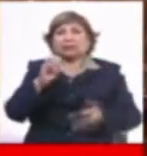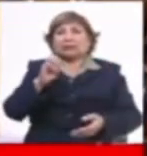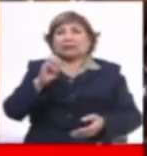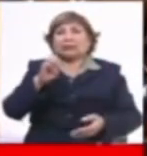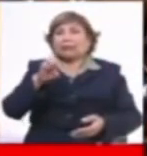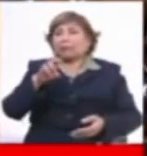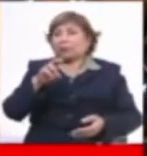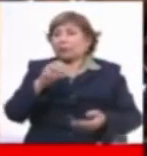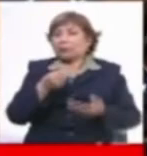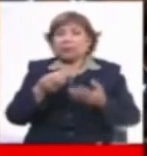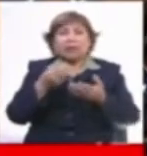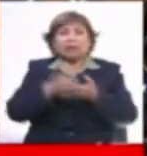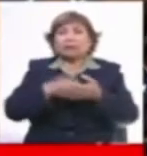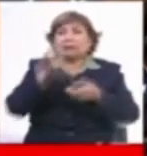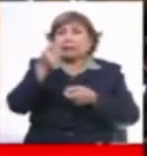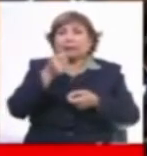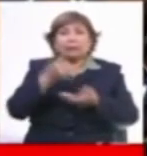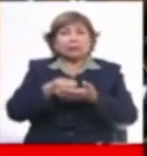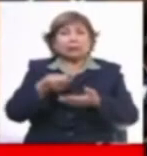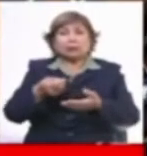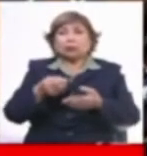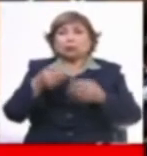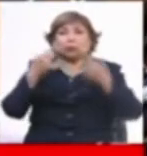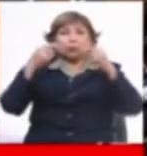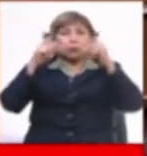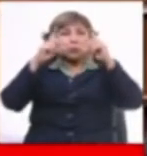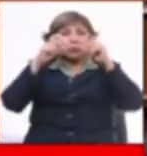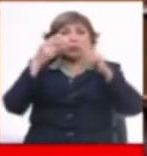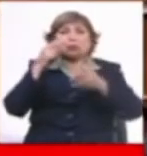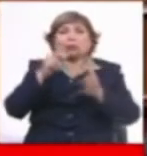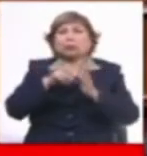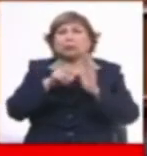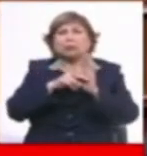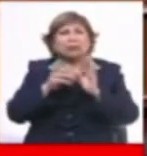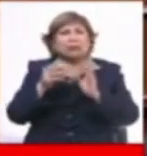nada sistema de pensiones turismo con nombramiento de docentes hay muchas cosas